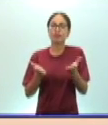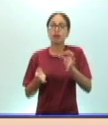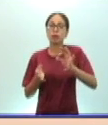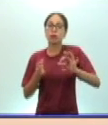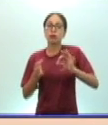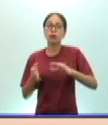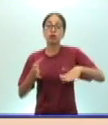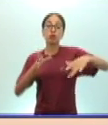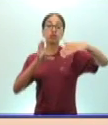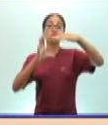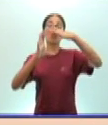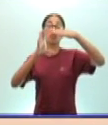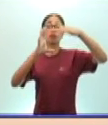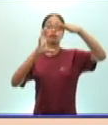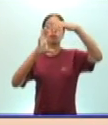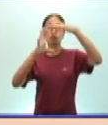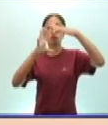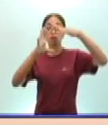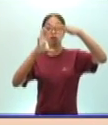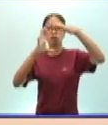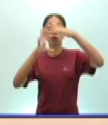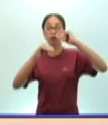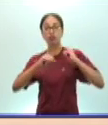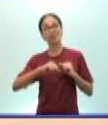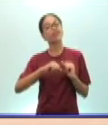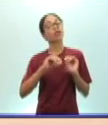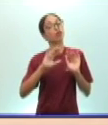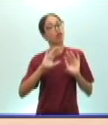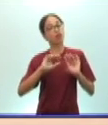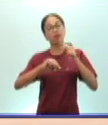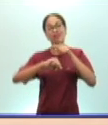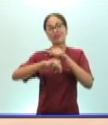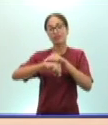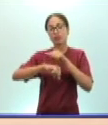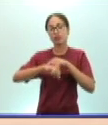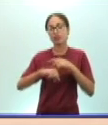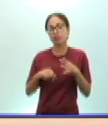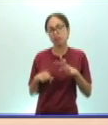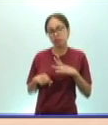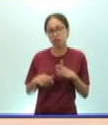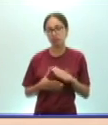se mantienen en suspensión durante un tiempo prolongado.